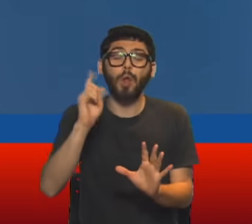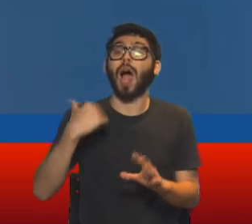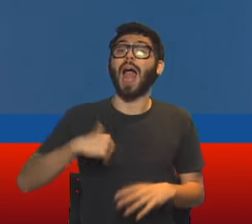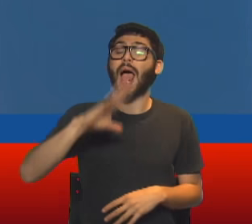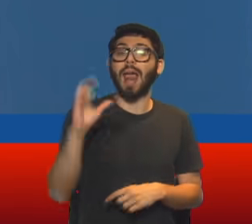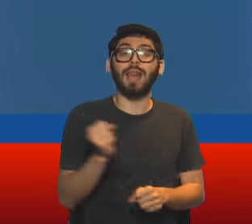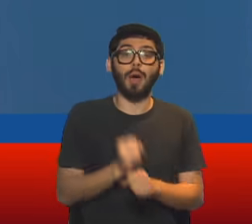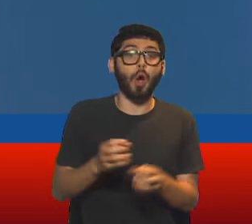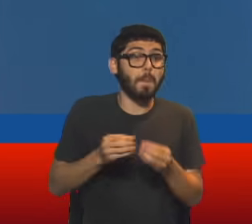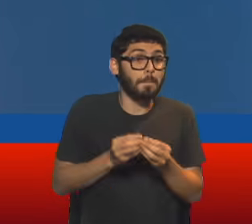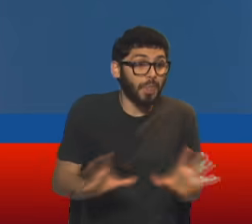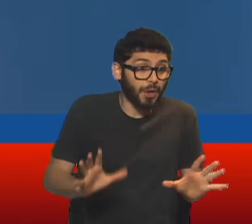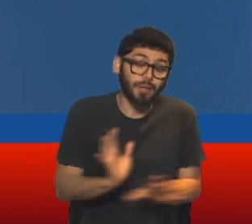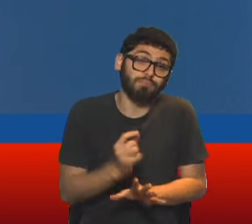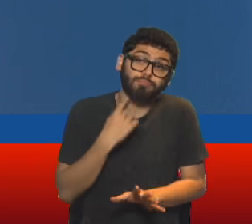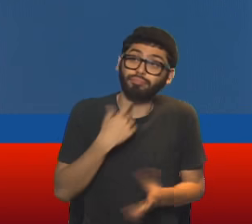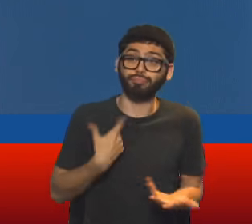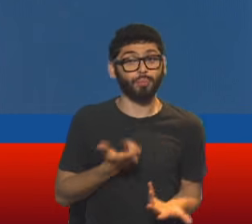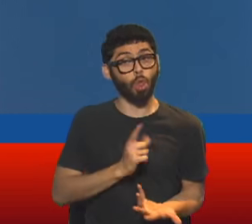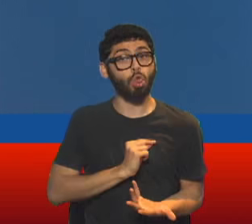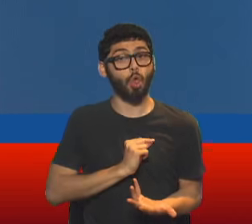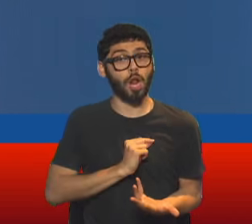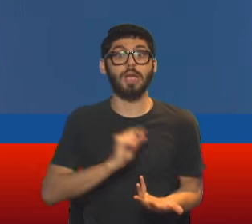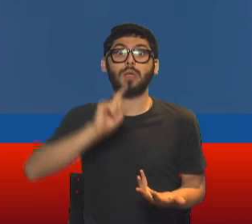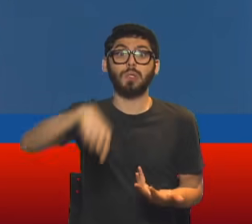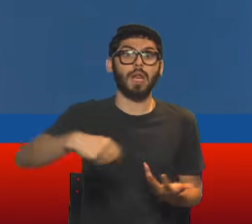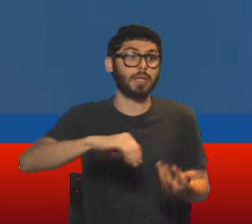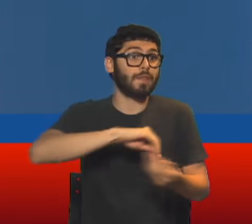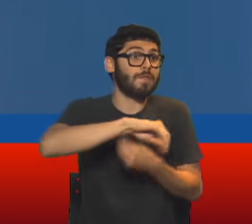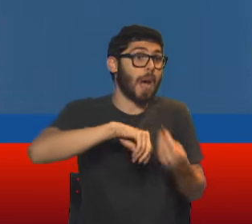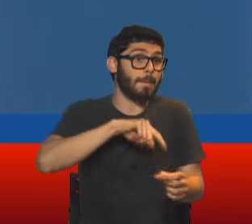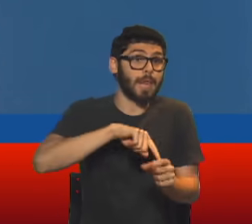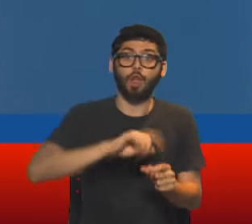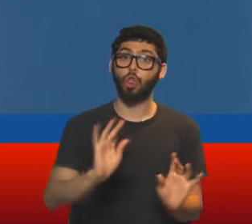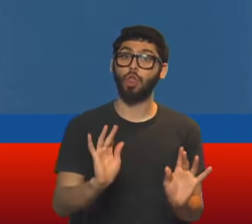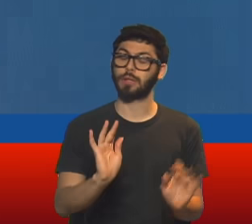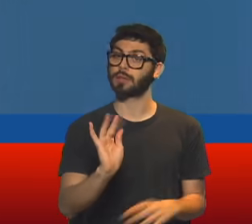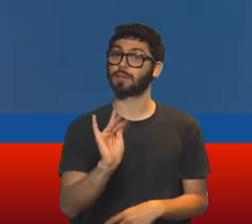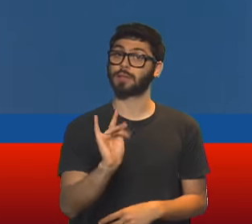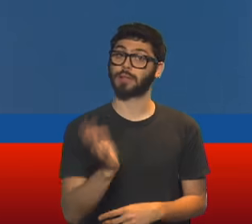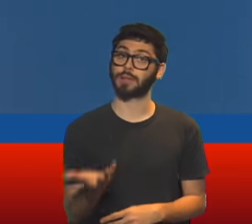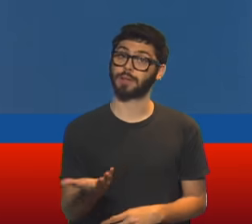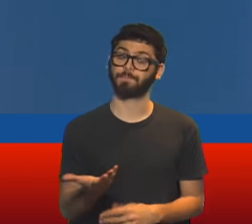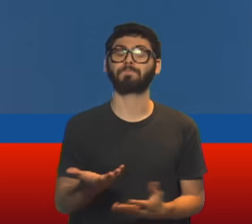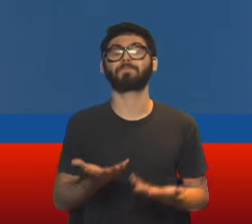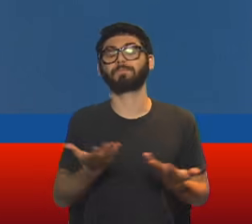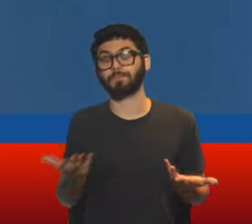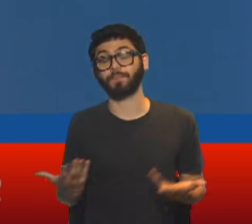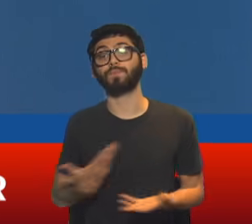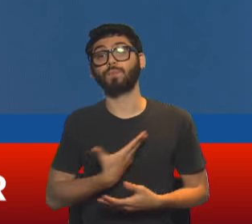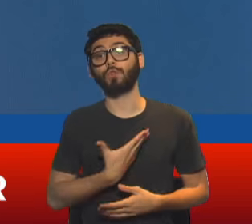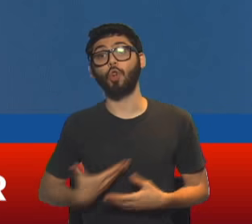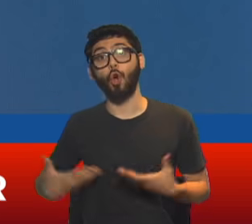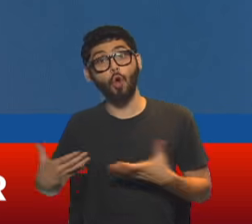argentina es algo muy doloroso y genera dificultades enormes para las familias argentinas y justamente nuestro gobierno cree que